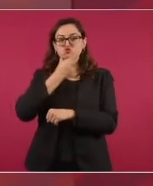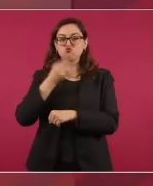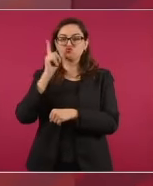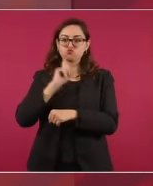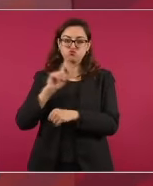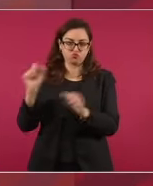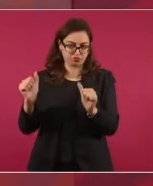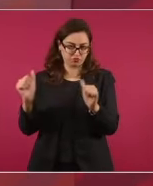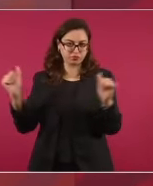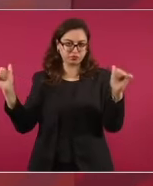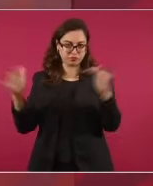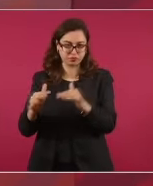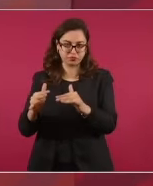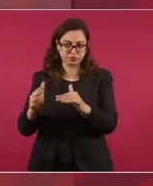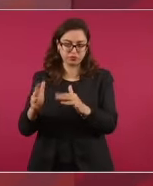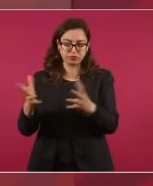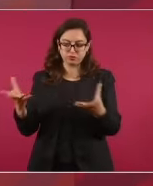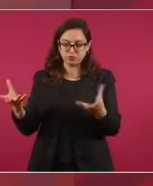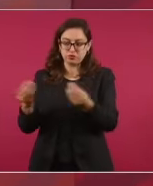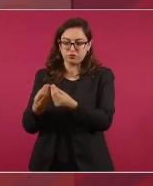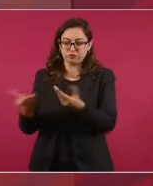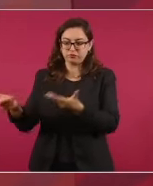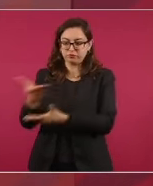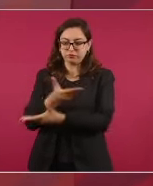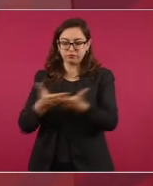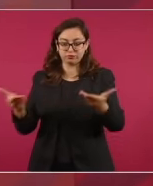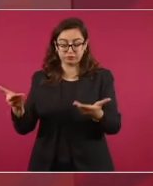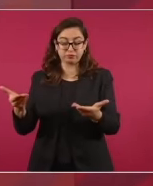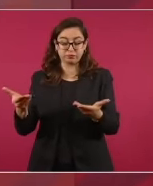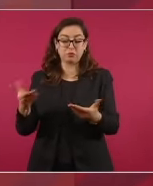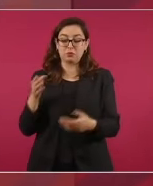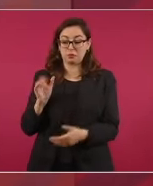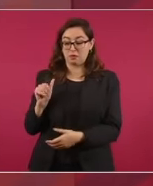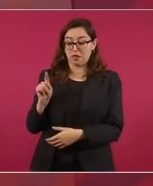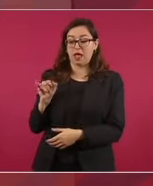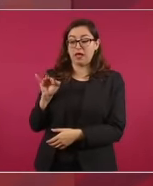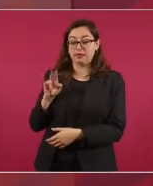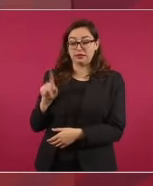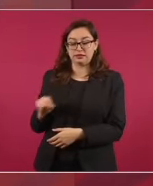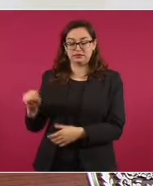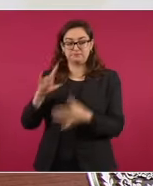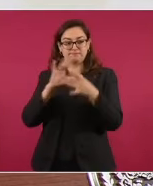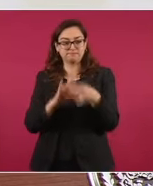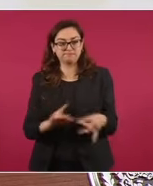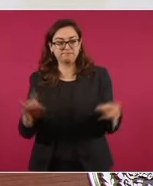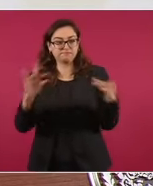vinieron, y su discurso fue sobre eso.